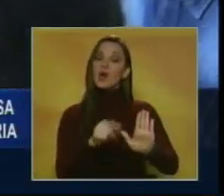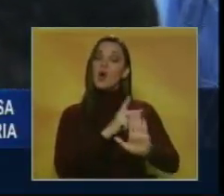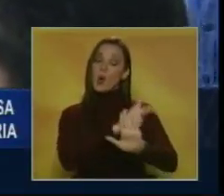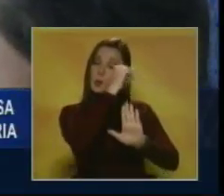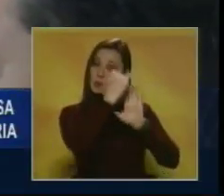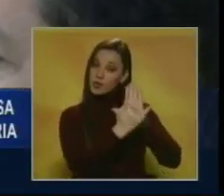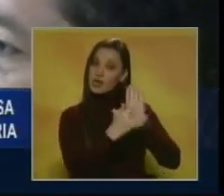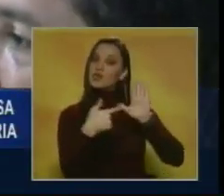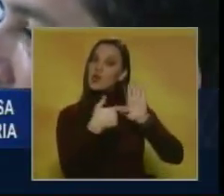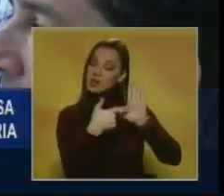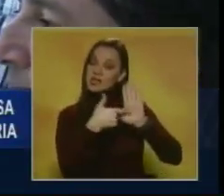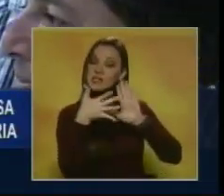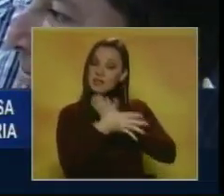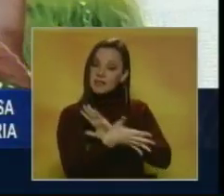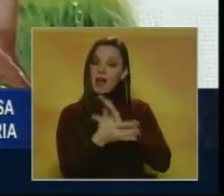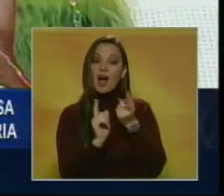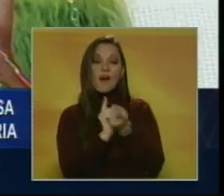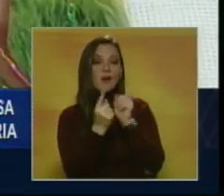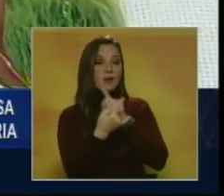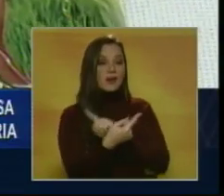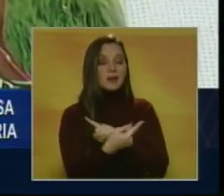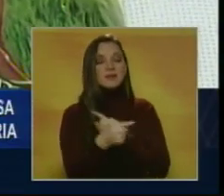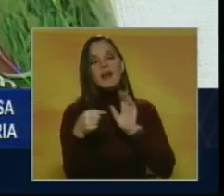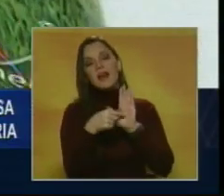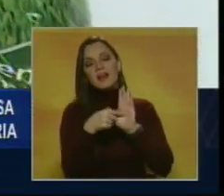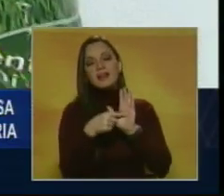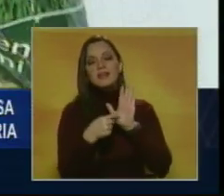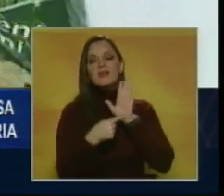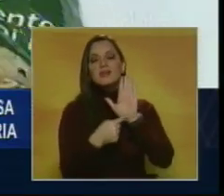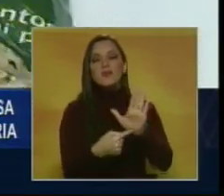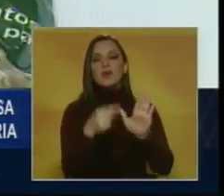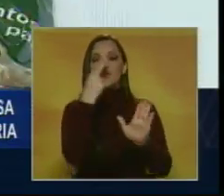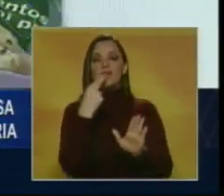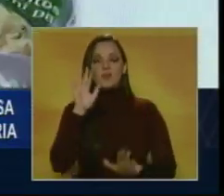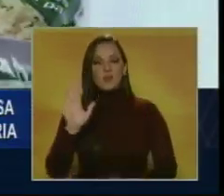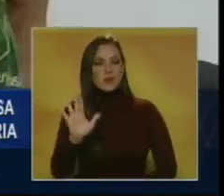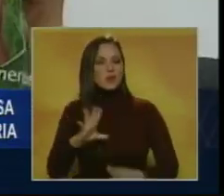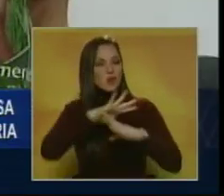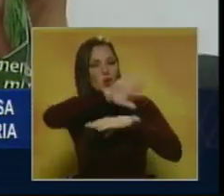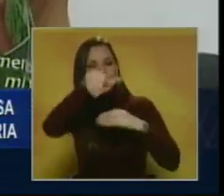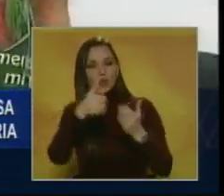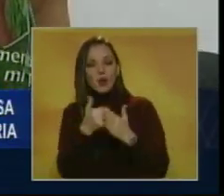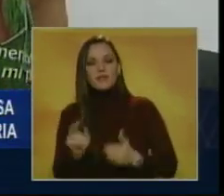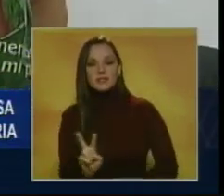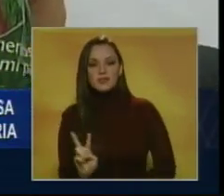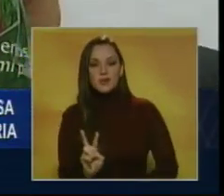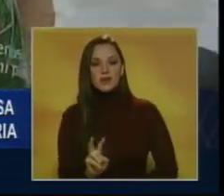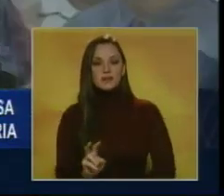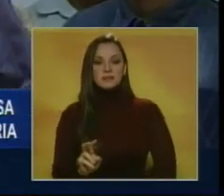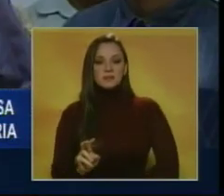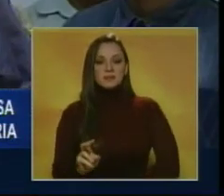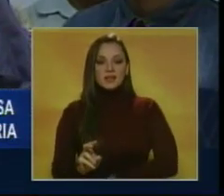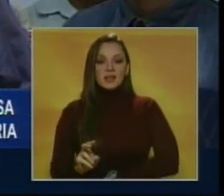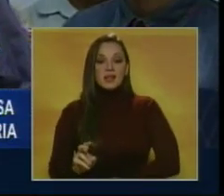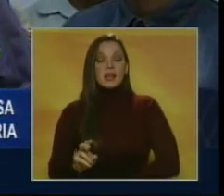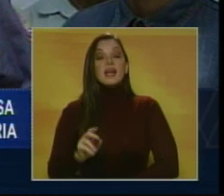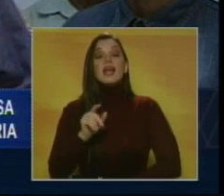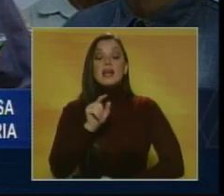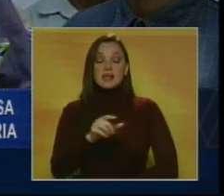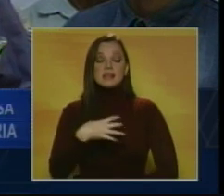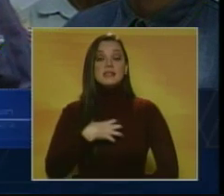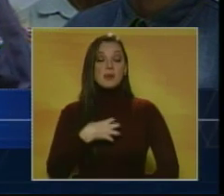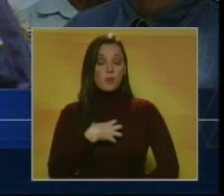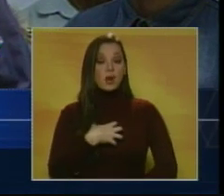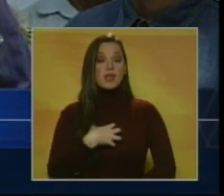un aporte para el cambio como una demostración de su compromiso con toda Venezuela. Es posible